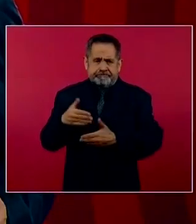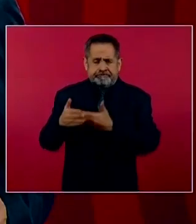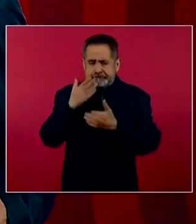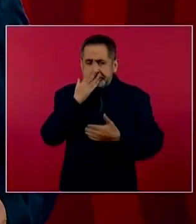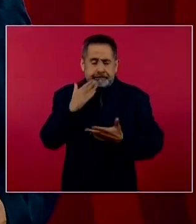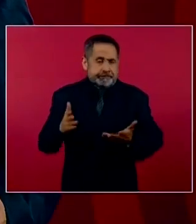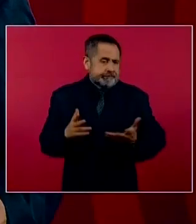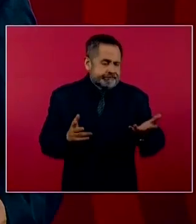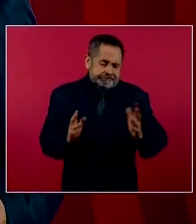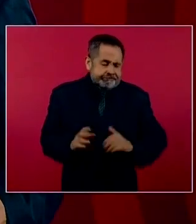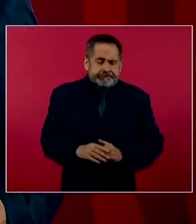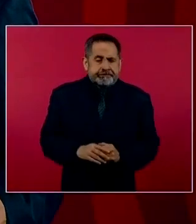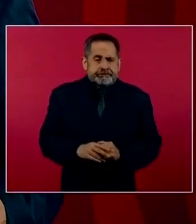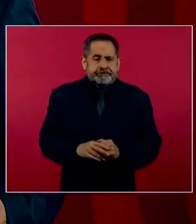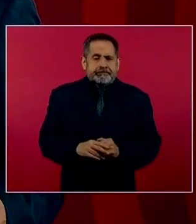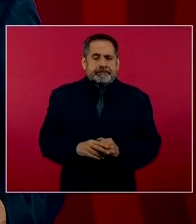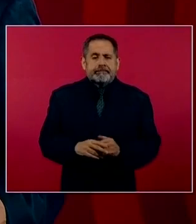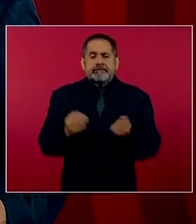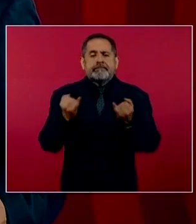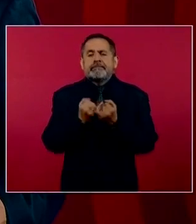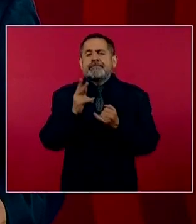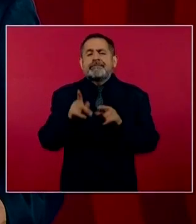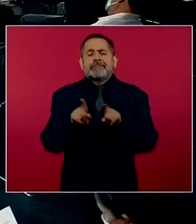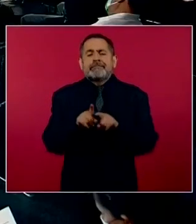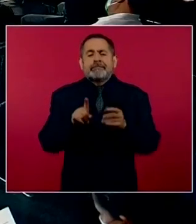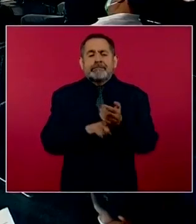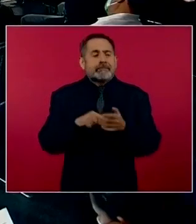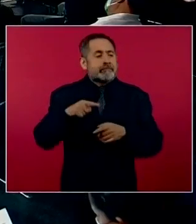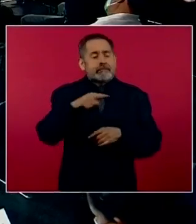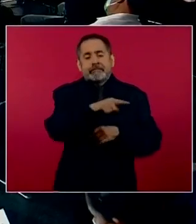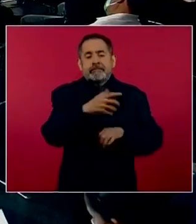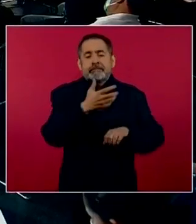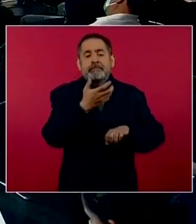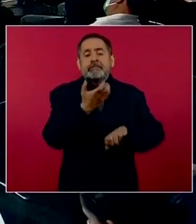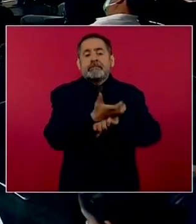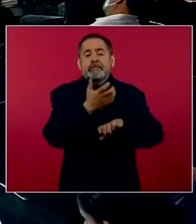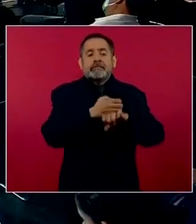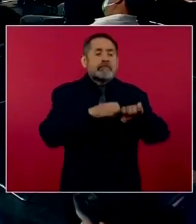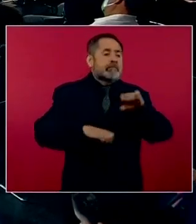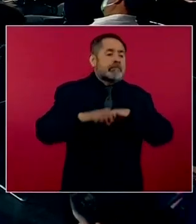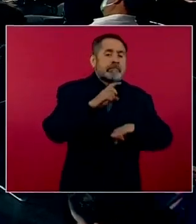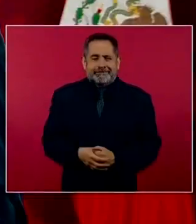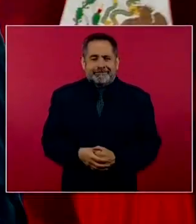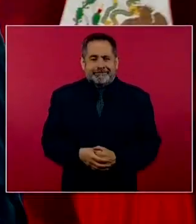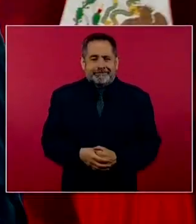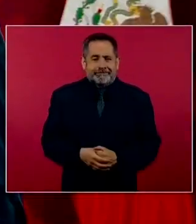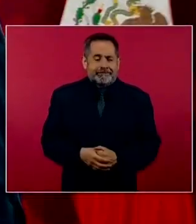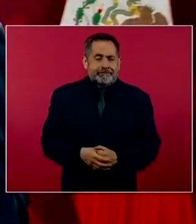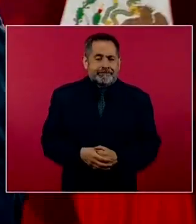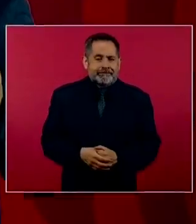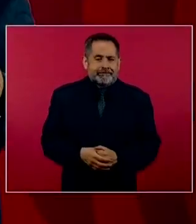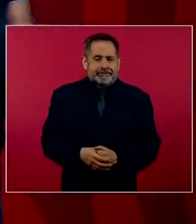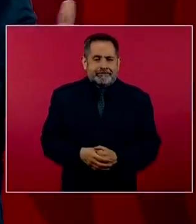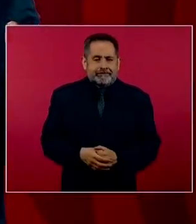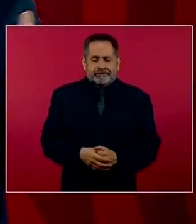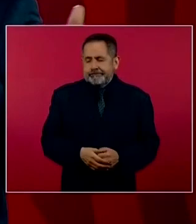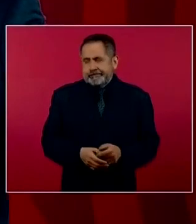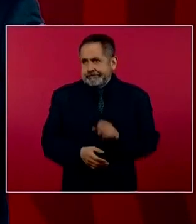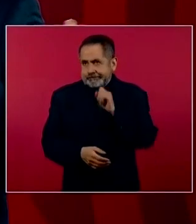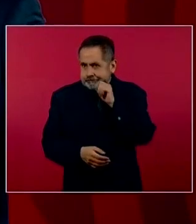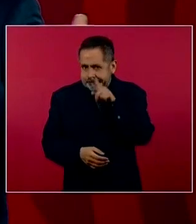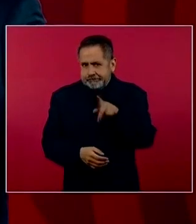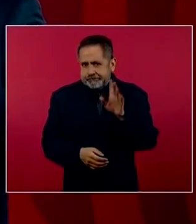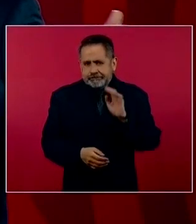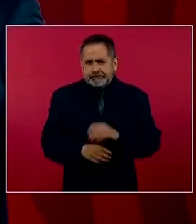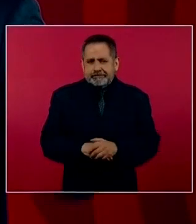Es también como los anuncios que hacen en la embajada de Estados Unidos: no vayan a este estado. También